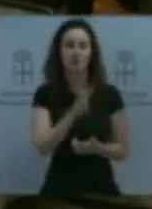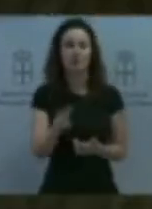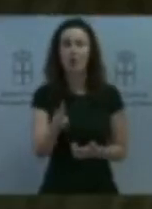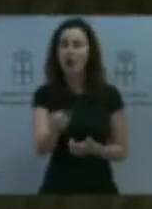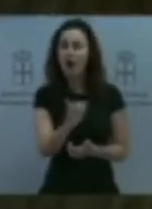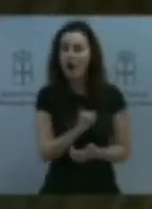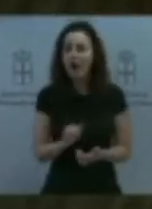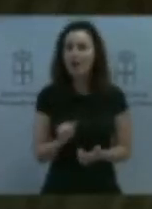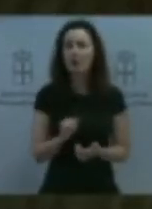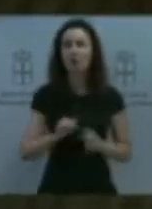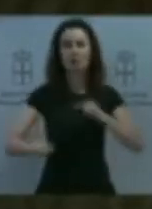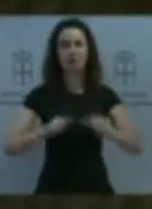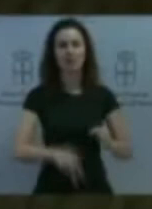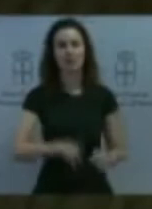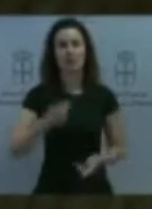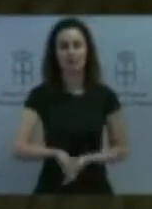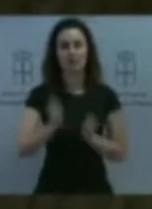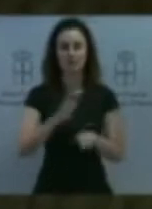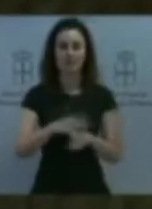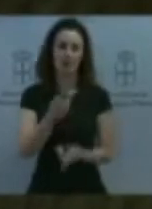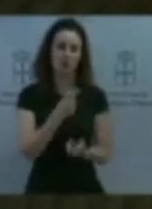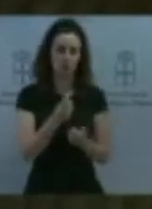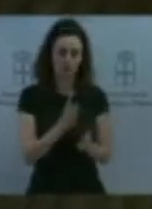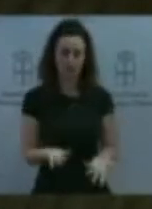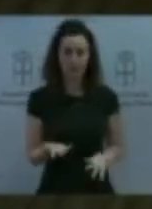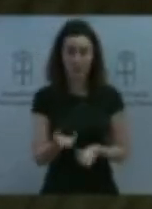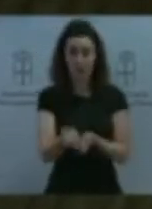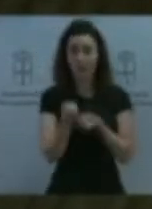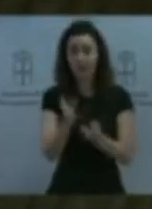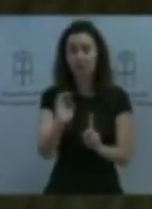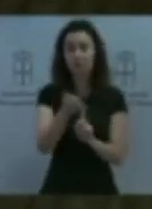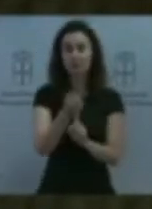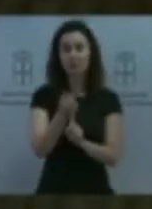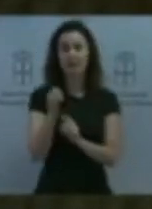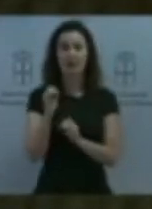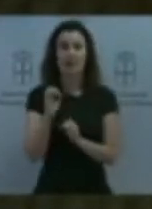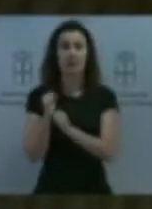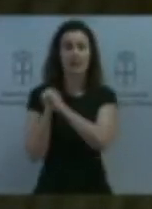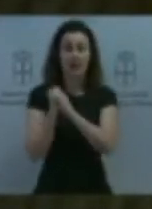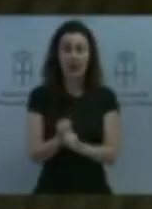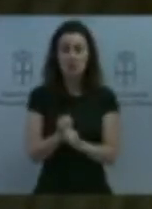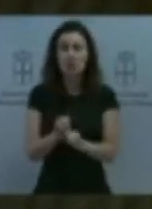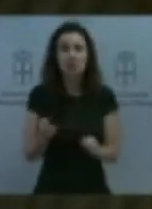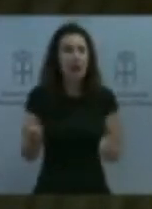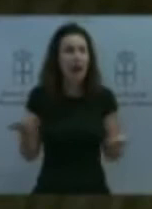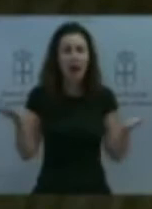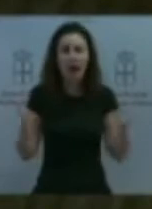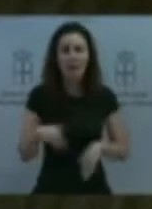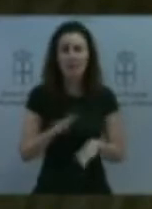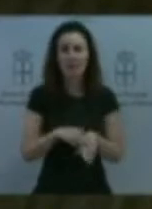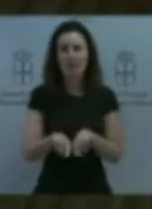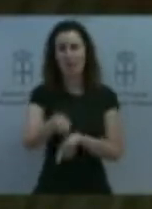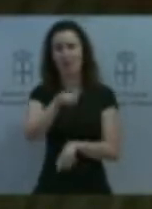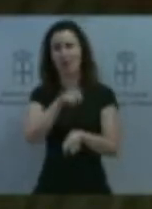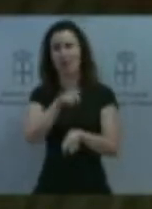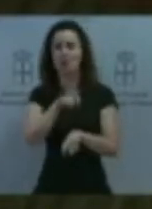consulta. De los datos que se han ido obteniendo a lo largo de todos estos años, no hay ninguno que permita constatar la regresión de ningún campo de los explotados. La información que